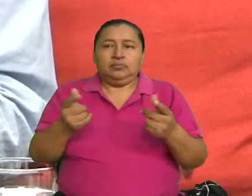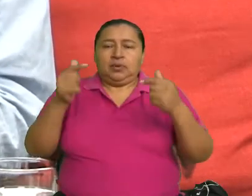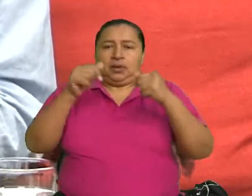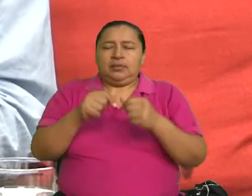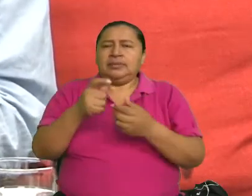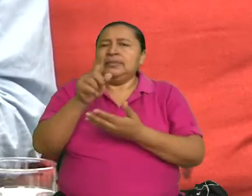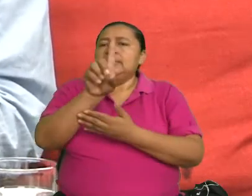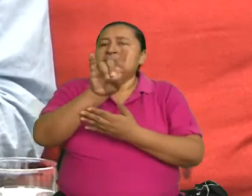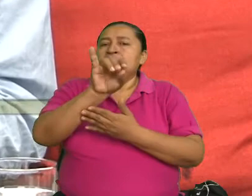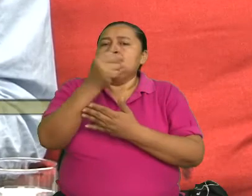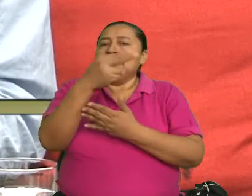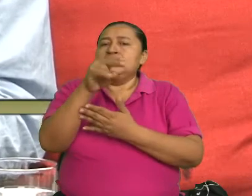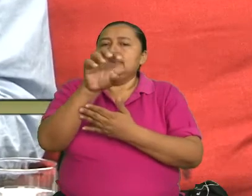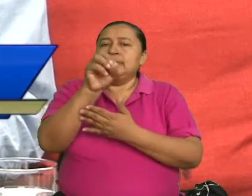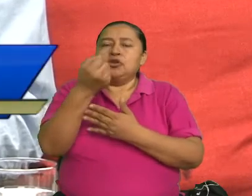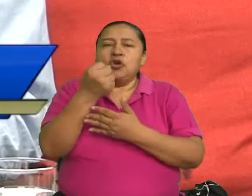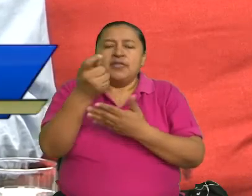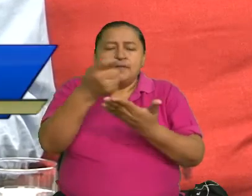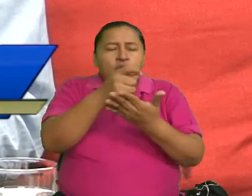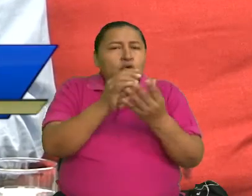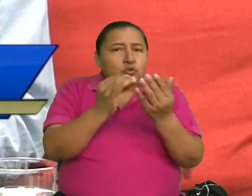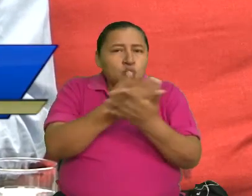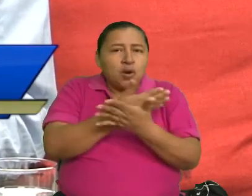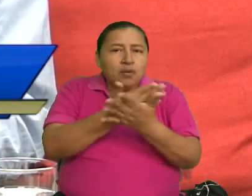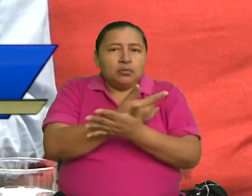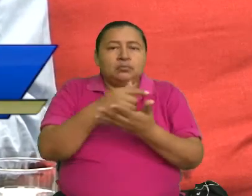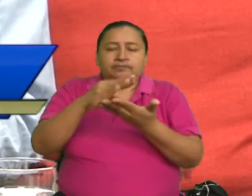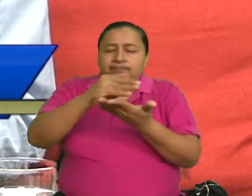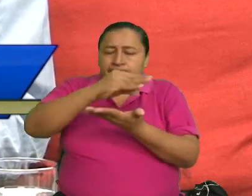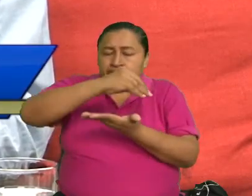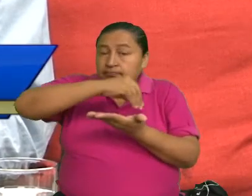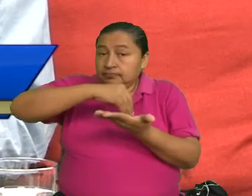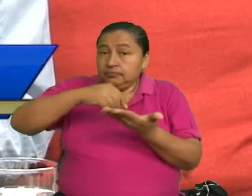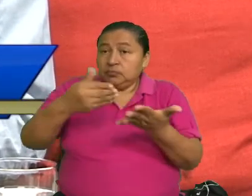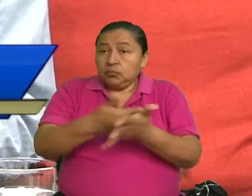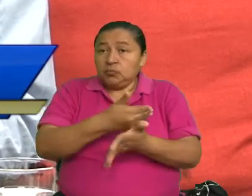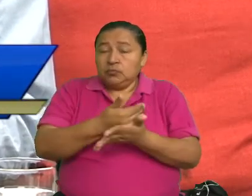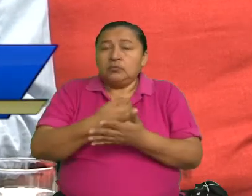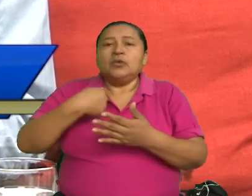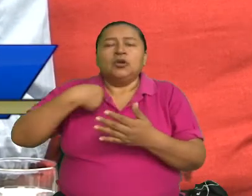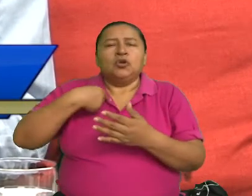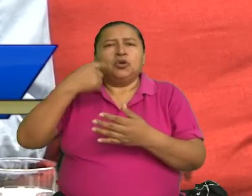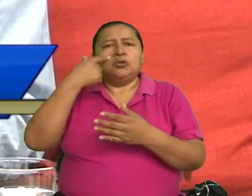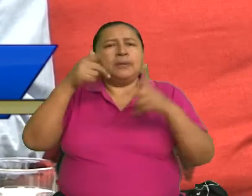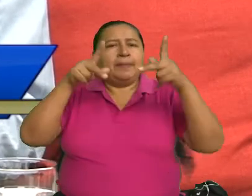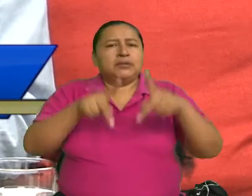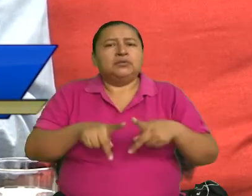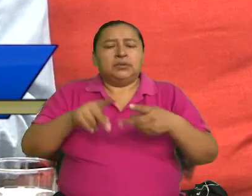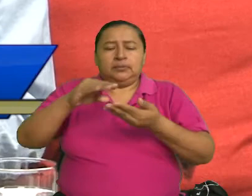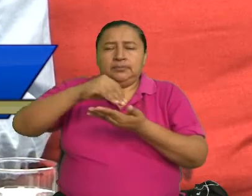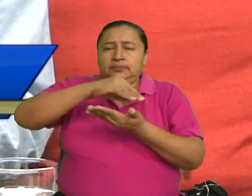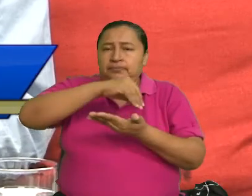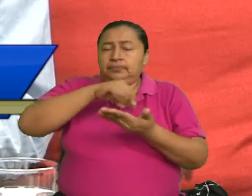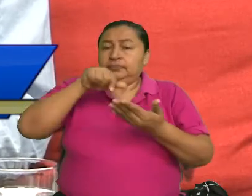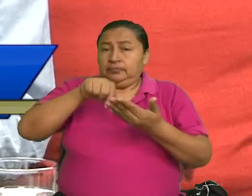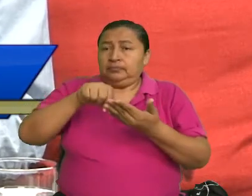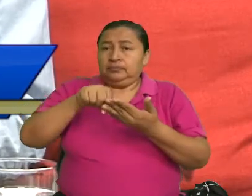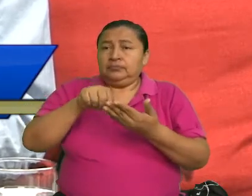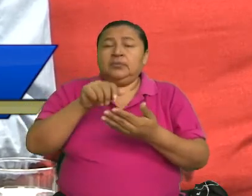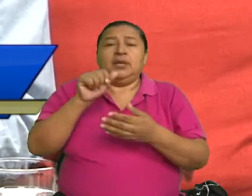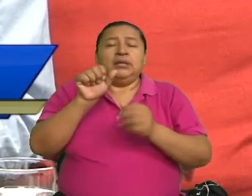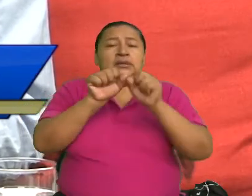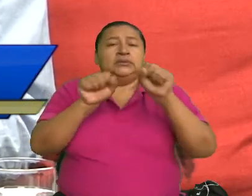diseños nuevos con la artesanía. Yo conocí unas artesanas en Loma Panda, San